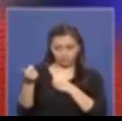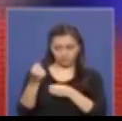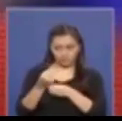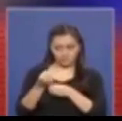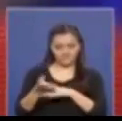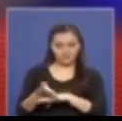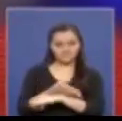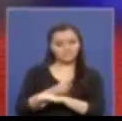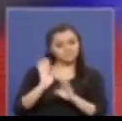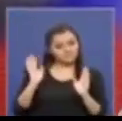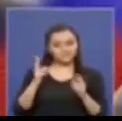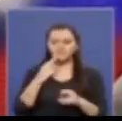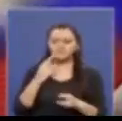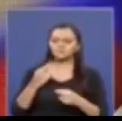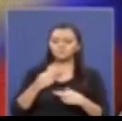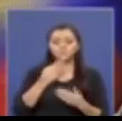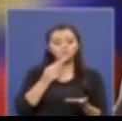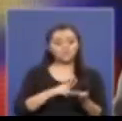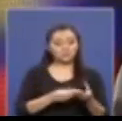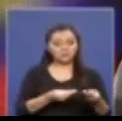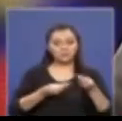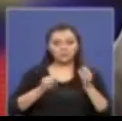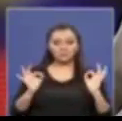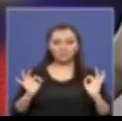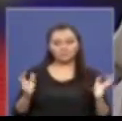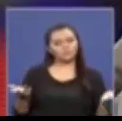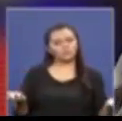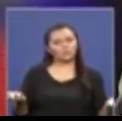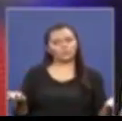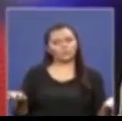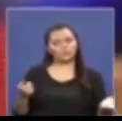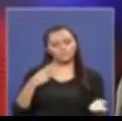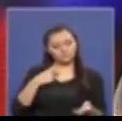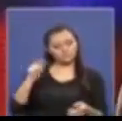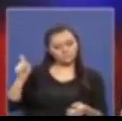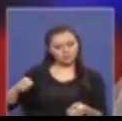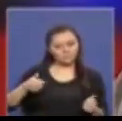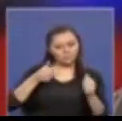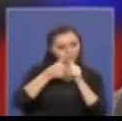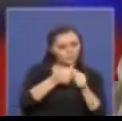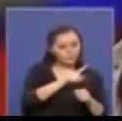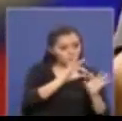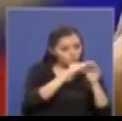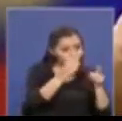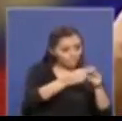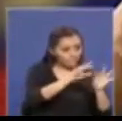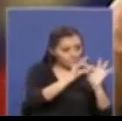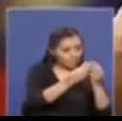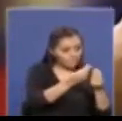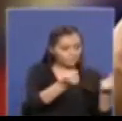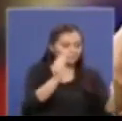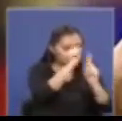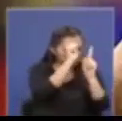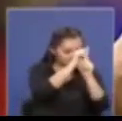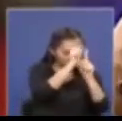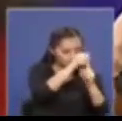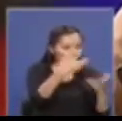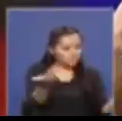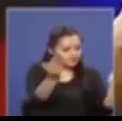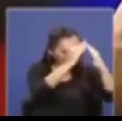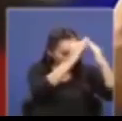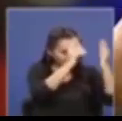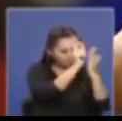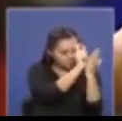pero que no vuelva a recibir respuestas como que no nos han pedido. Somos nosotros los que tenemos que acompañar a la familia, a una trabajadora social que evalúe lo que necesitan y darle